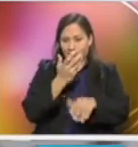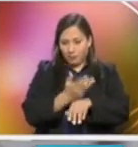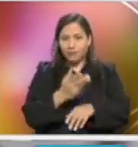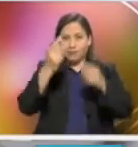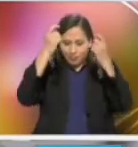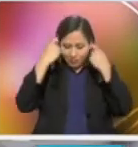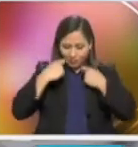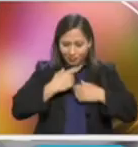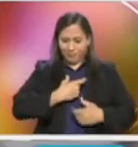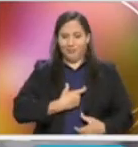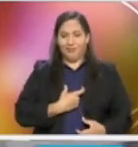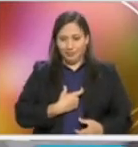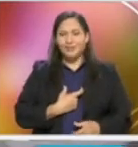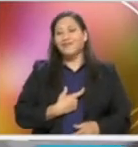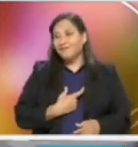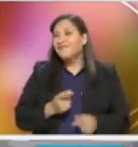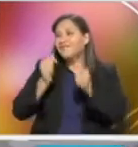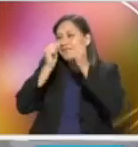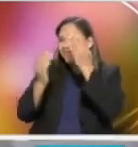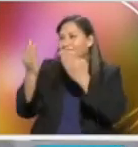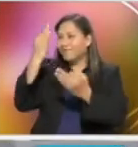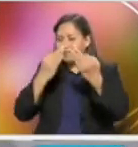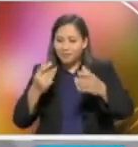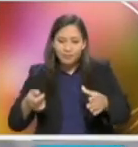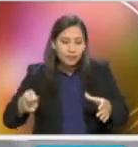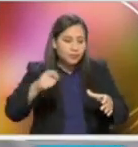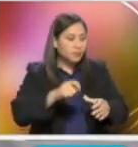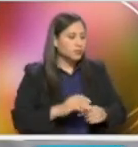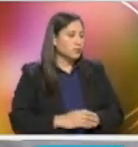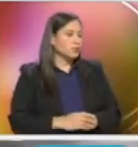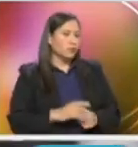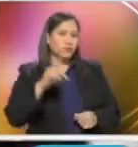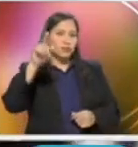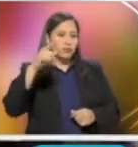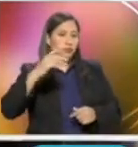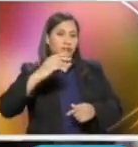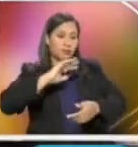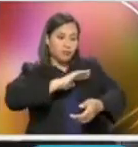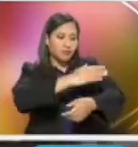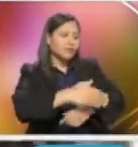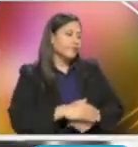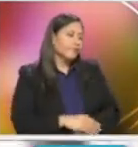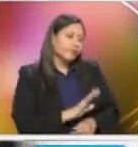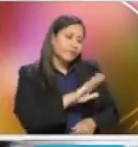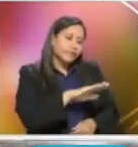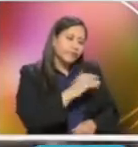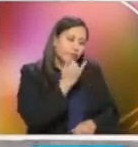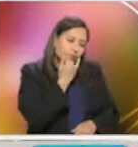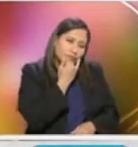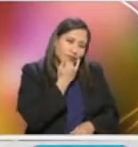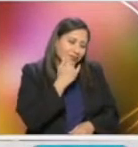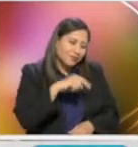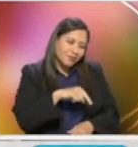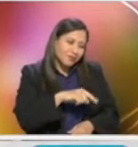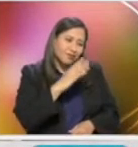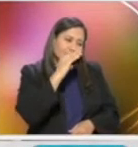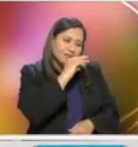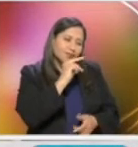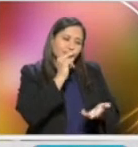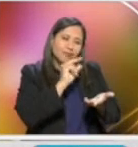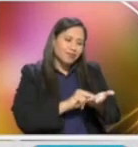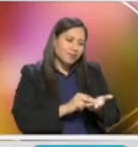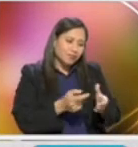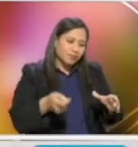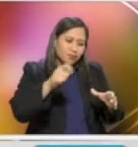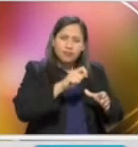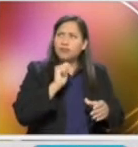dije, ahora sí me van a atender, ¿no? Sí. Me van a servir, y le dicen, pues, ¿sabe qué? Es que aquí no servimos negros. Y